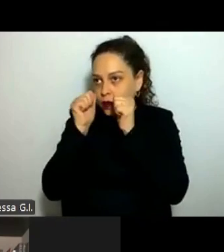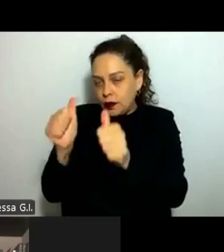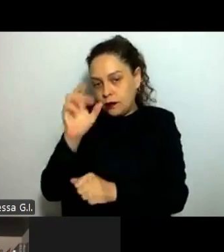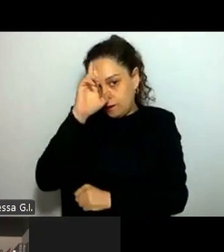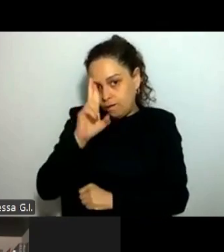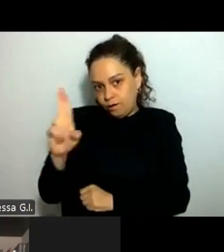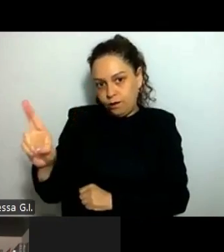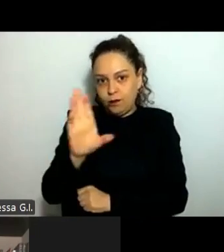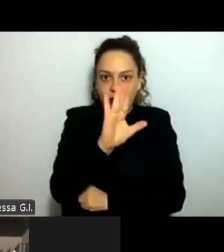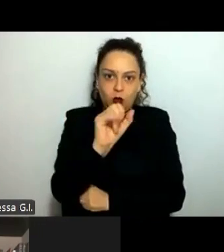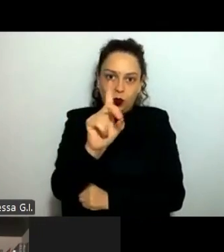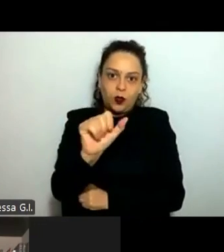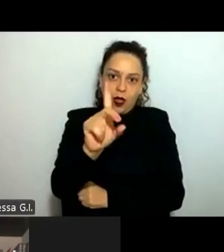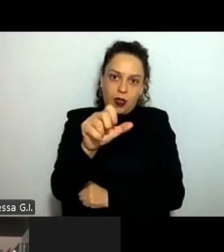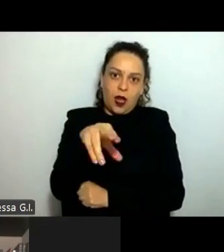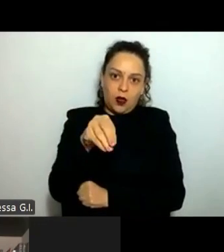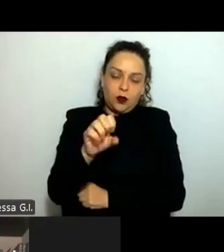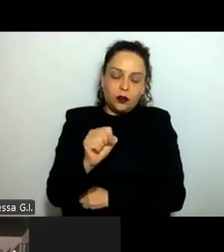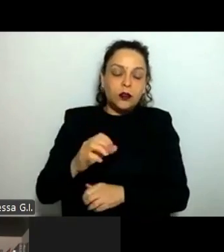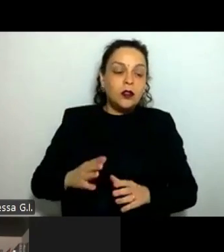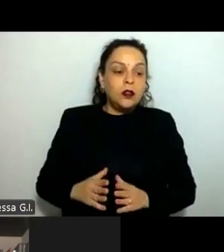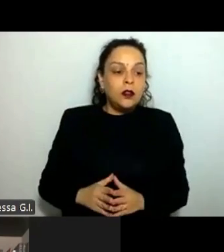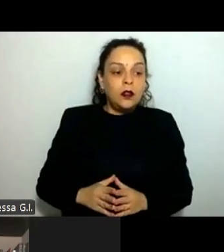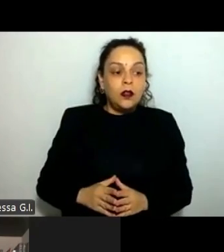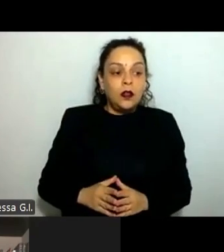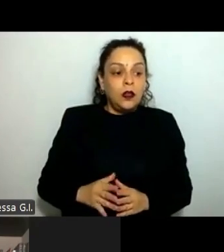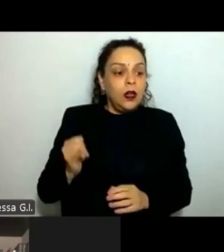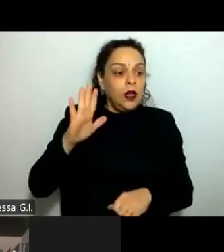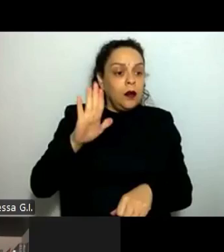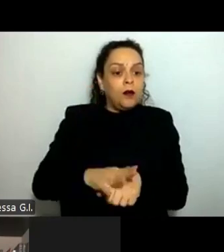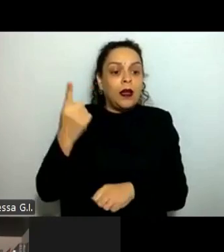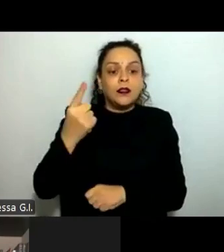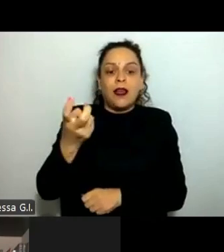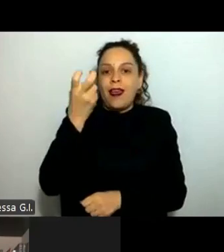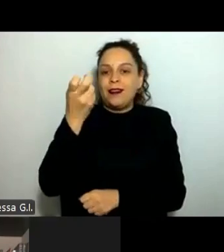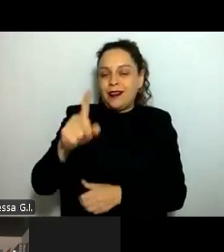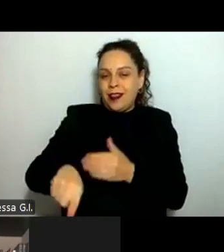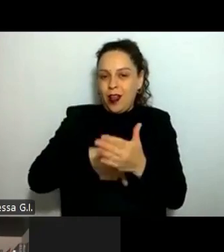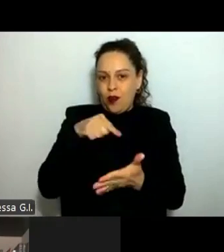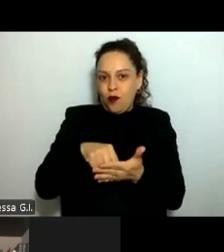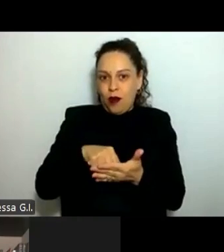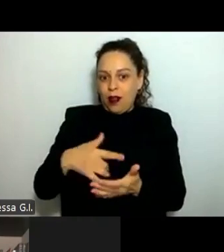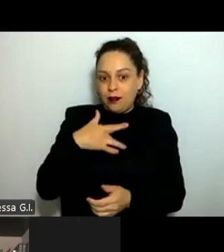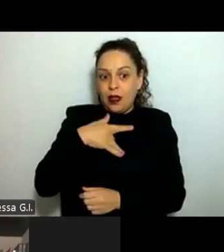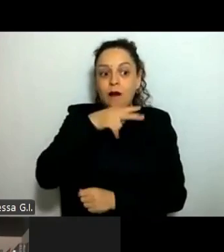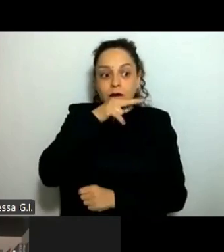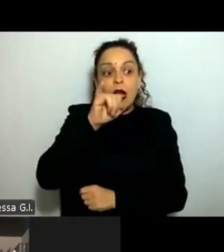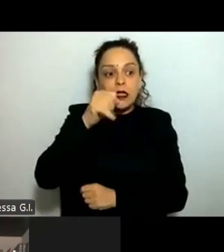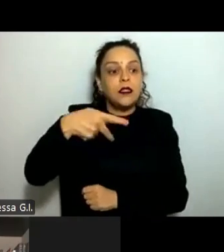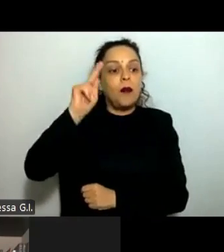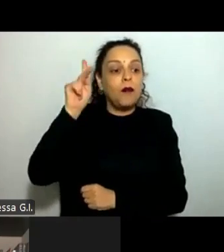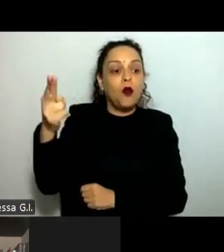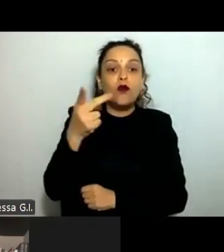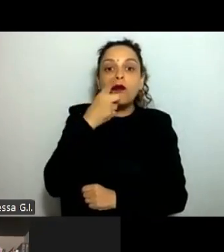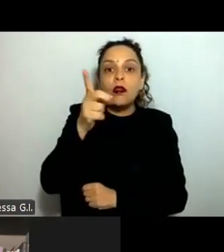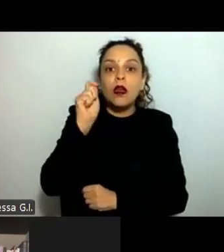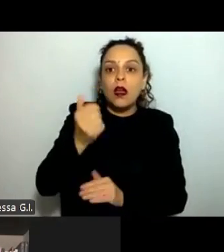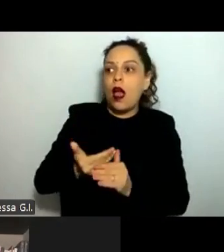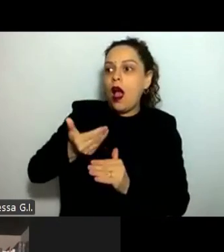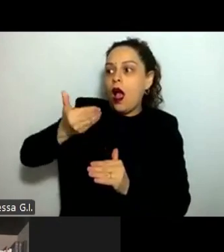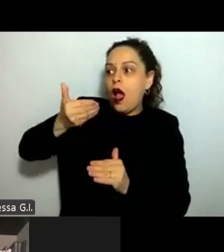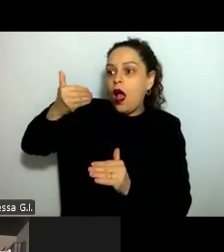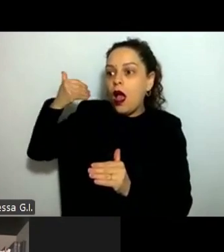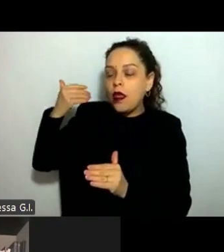precisaría, refieren ellos más que este predio que por supuesto preocupaba, sobre todo eran los antecedentes que usted menciona de gran presión que han